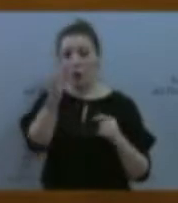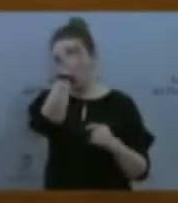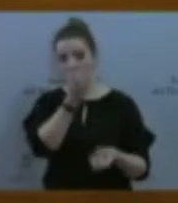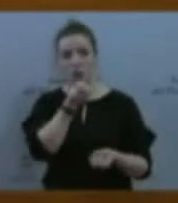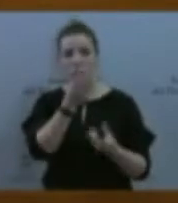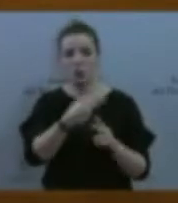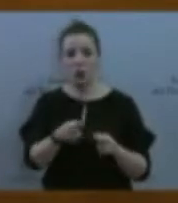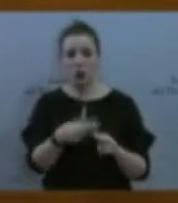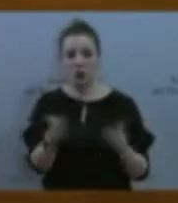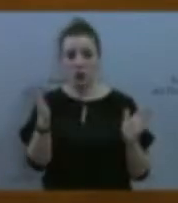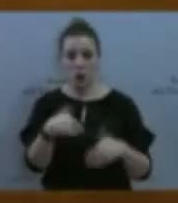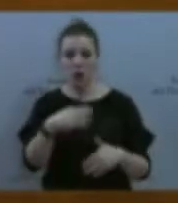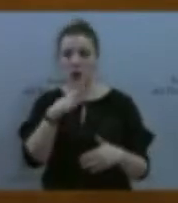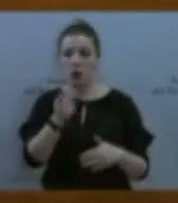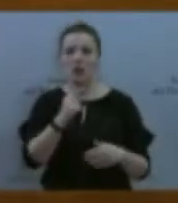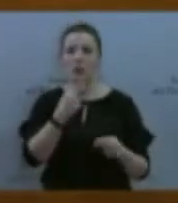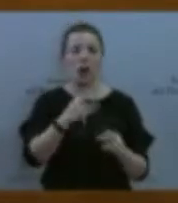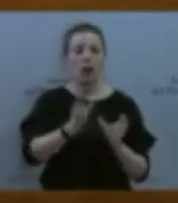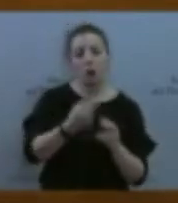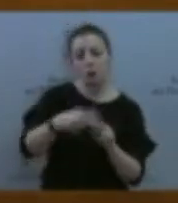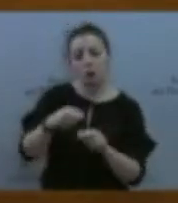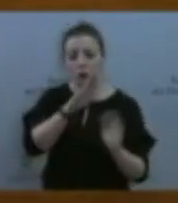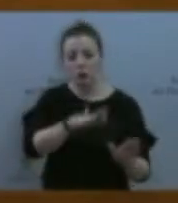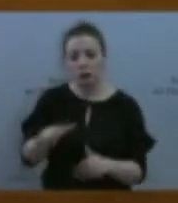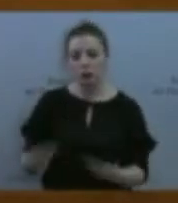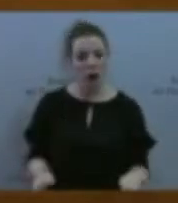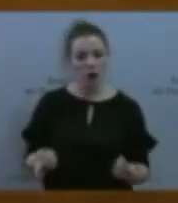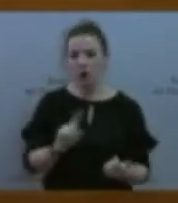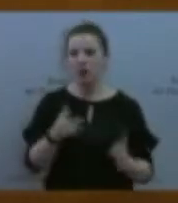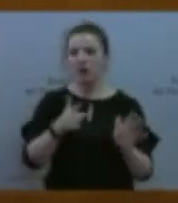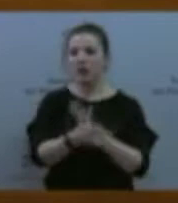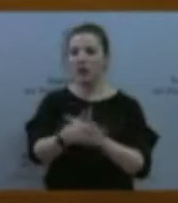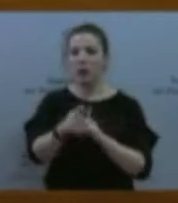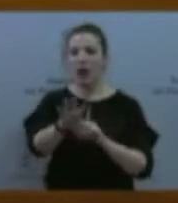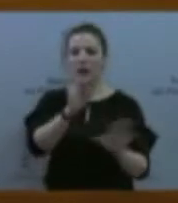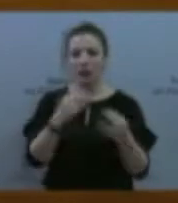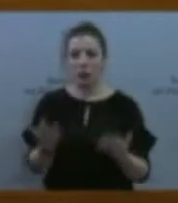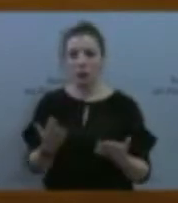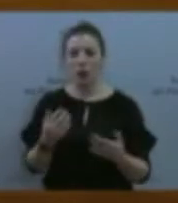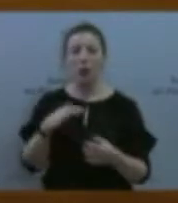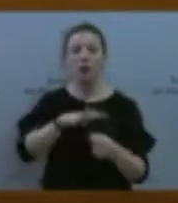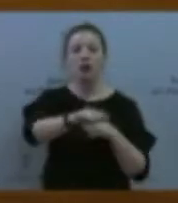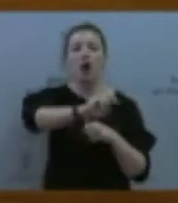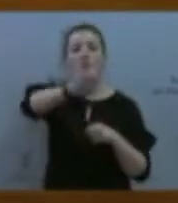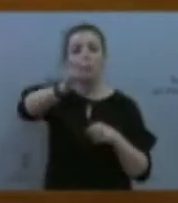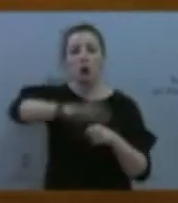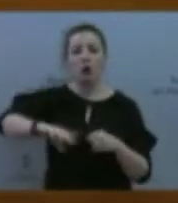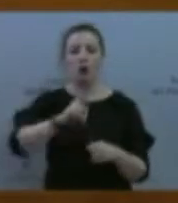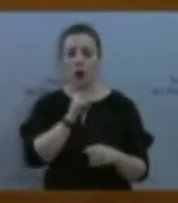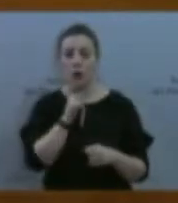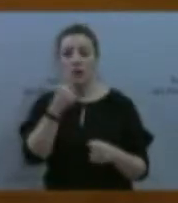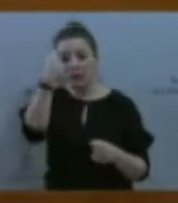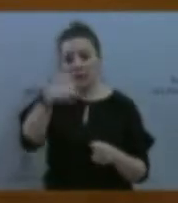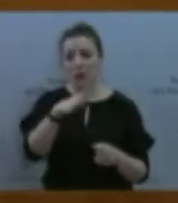en el sentido de cuáles son las alternativas, qué efectos tienen en otros sitios. Es decir, sale y emana su legitimidad de este Parlamento, pero a